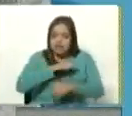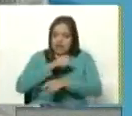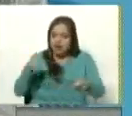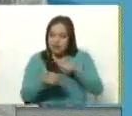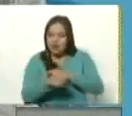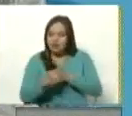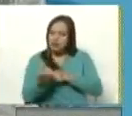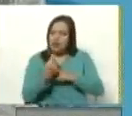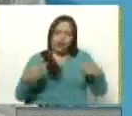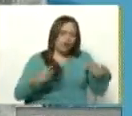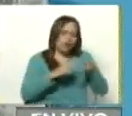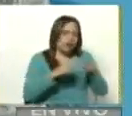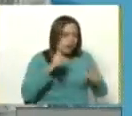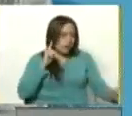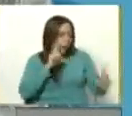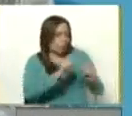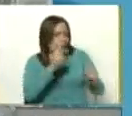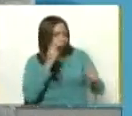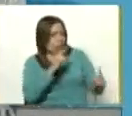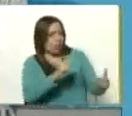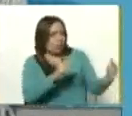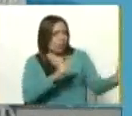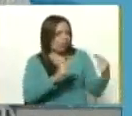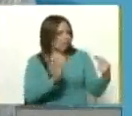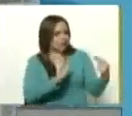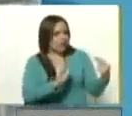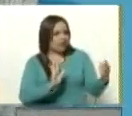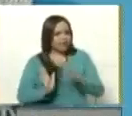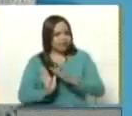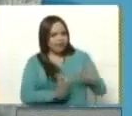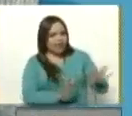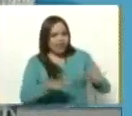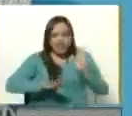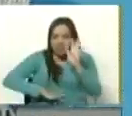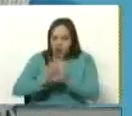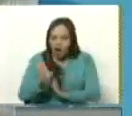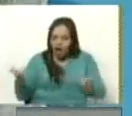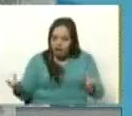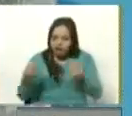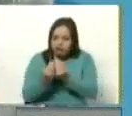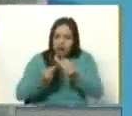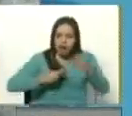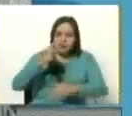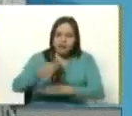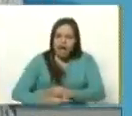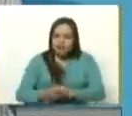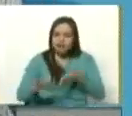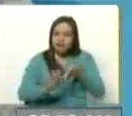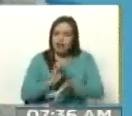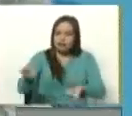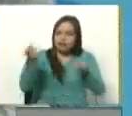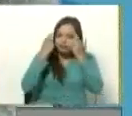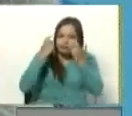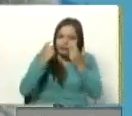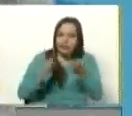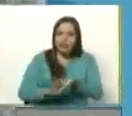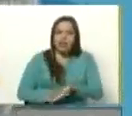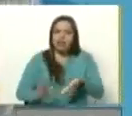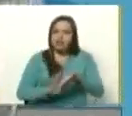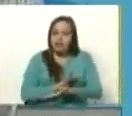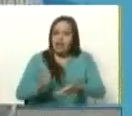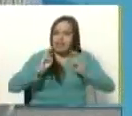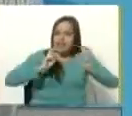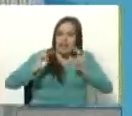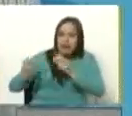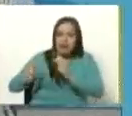y vernos, sino también de desarrollar planes y programas en lo formativo, en el análisis de contenido